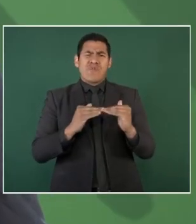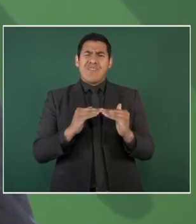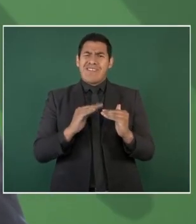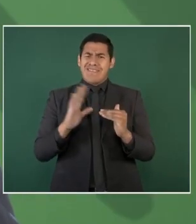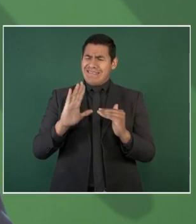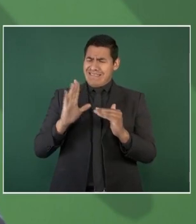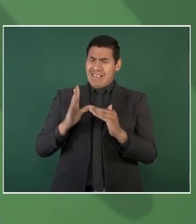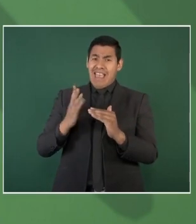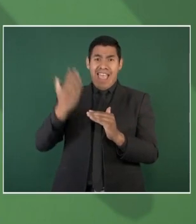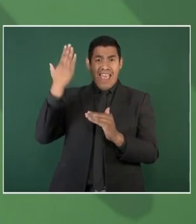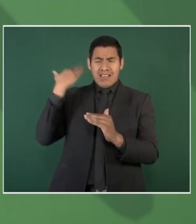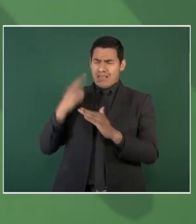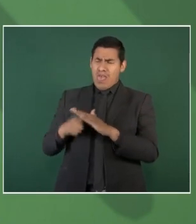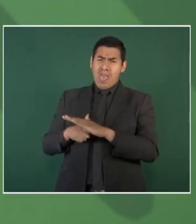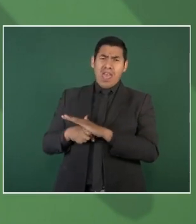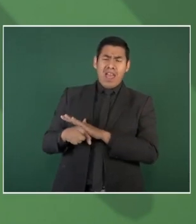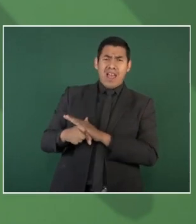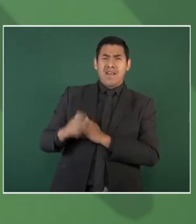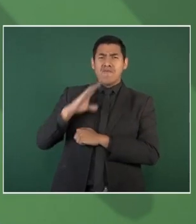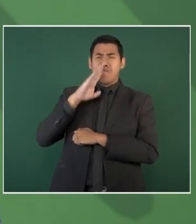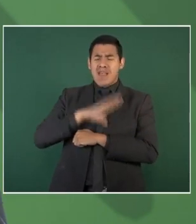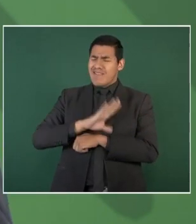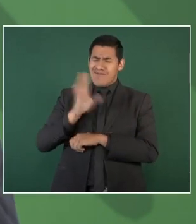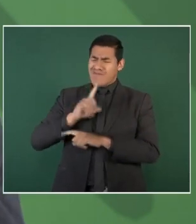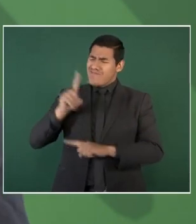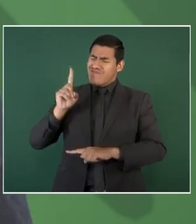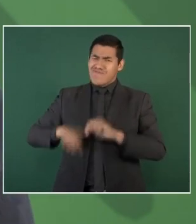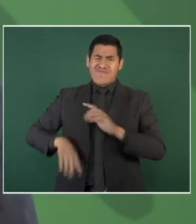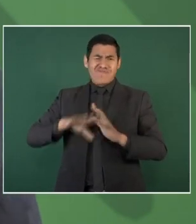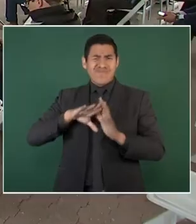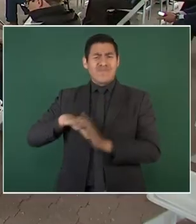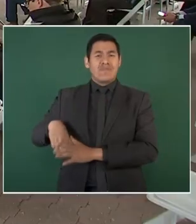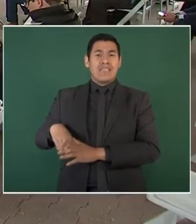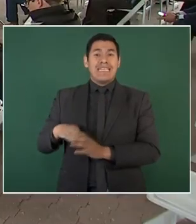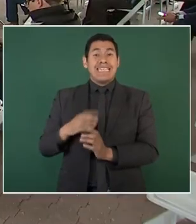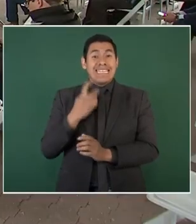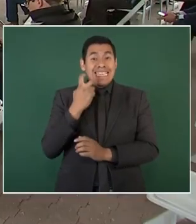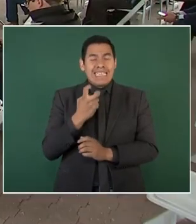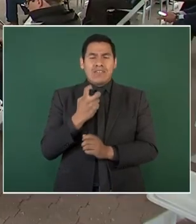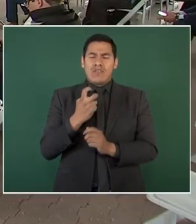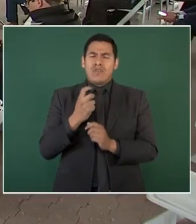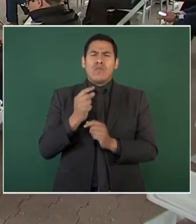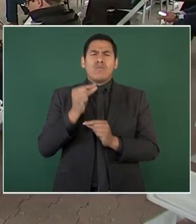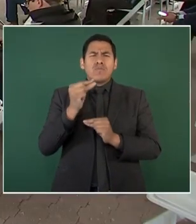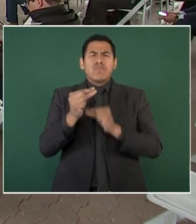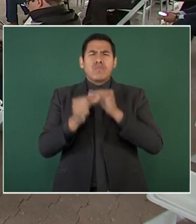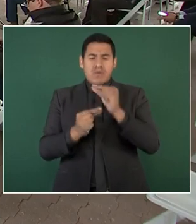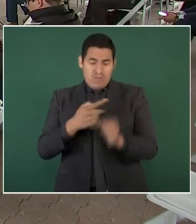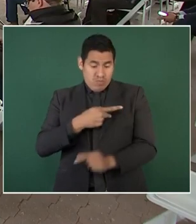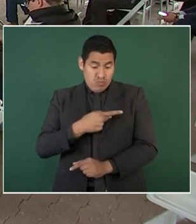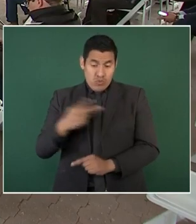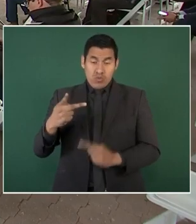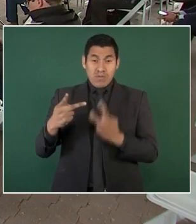eso se está reduciendo la pobreza y la desigualdad.